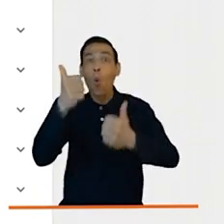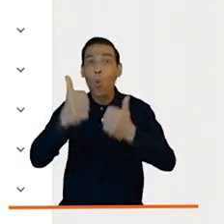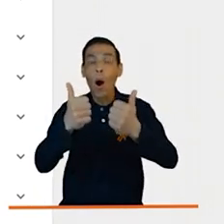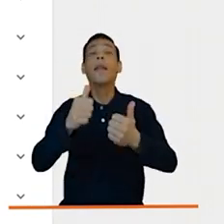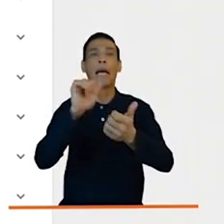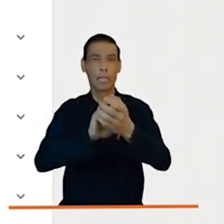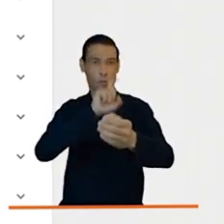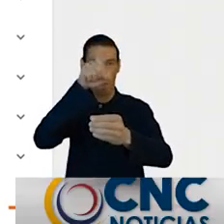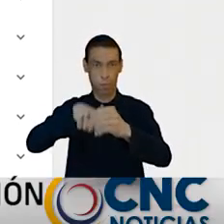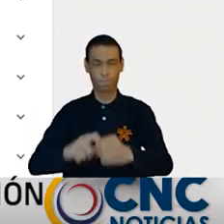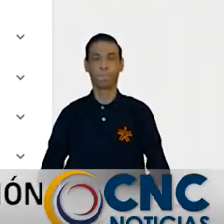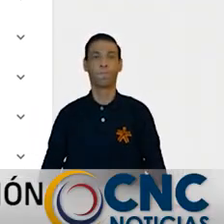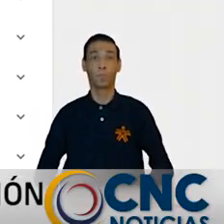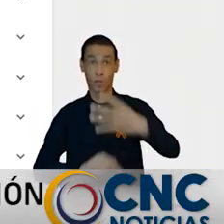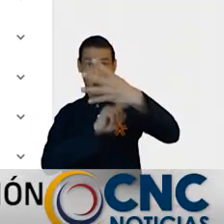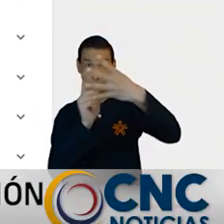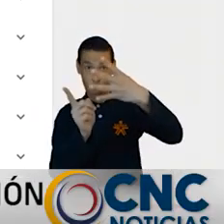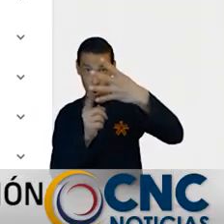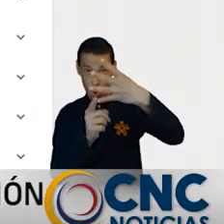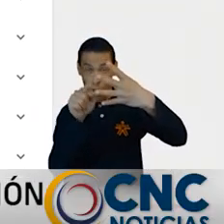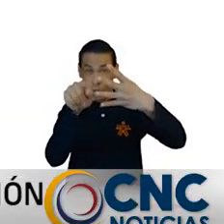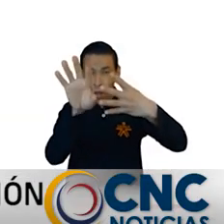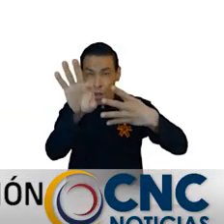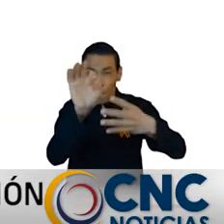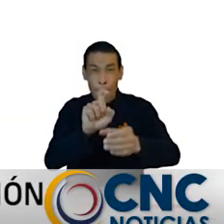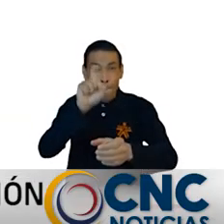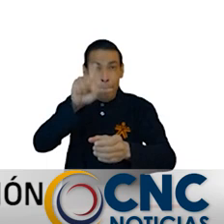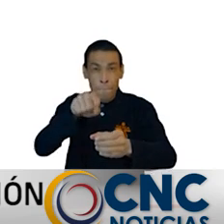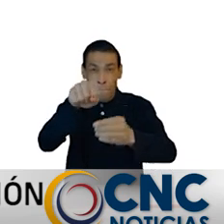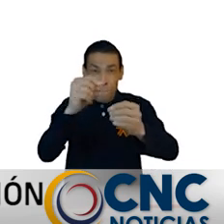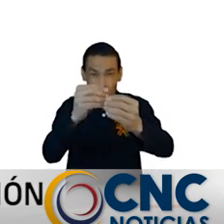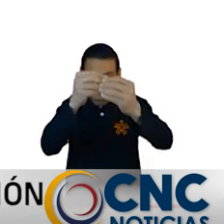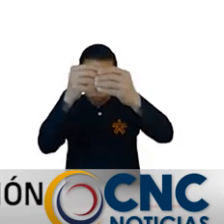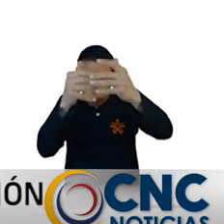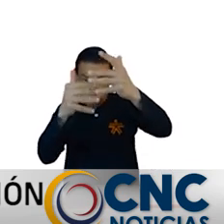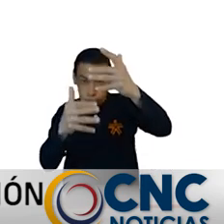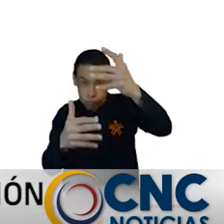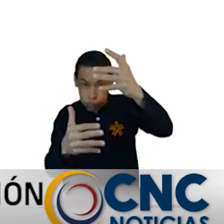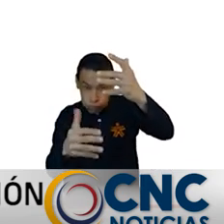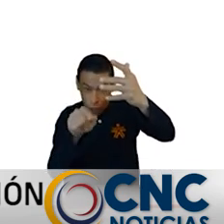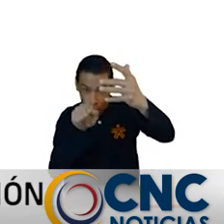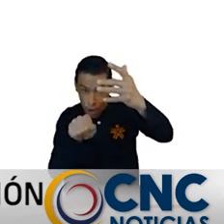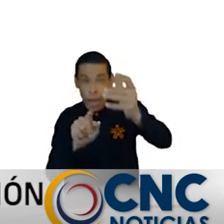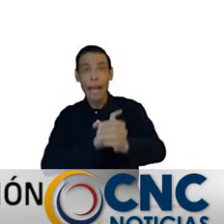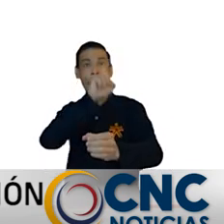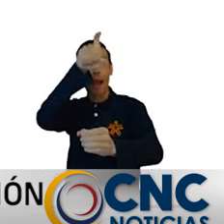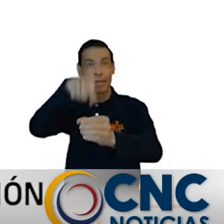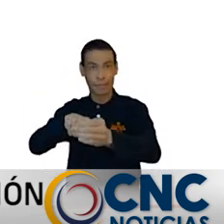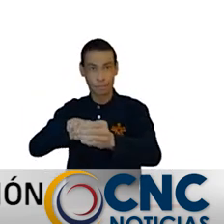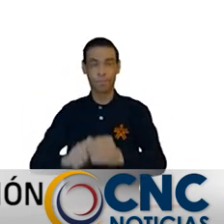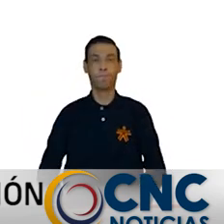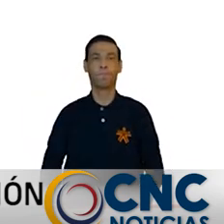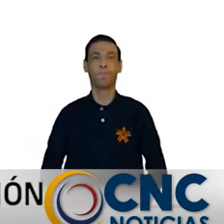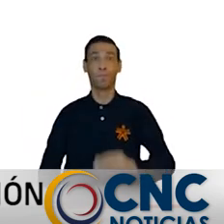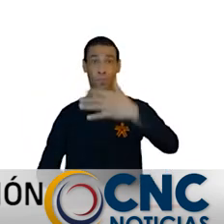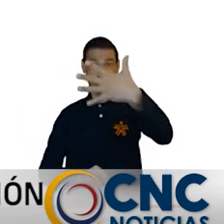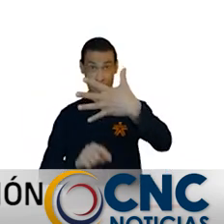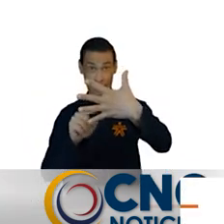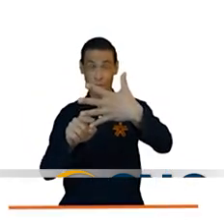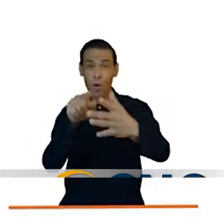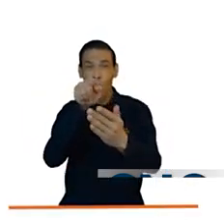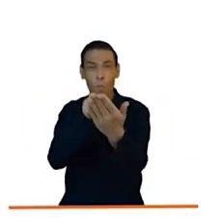y pulsa Inscríbase aquí. 4. Da clic sobre el nombre del programa escogido y luego ubica la opción Inscripción.